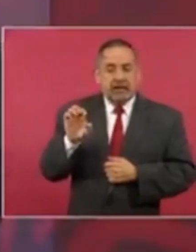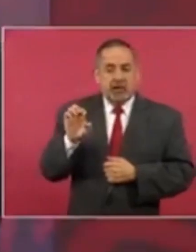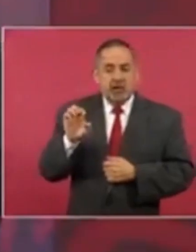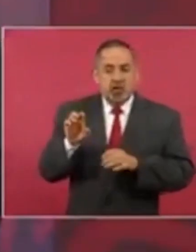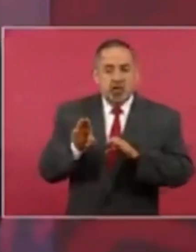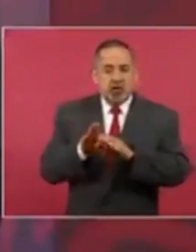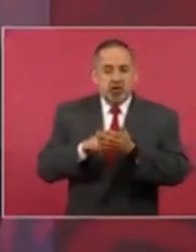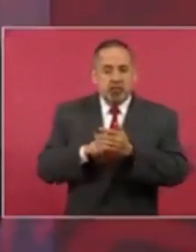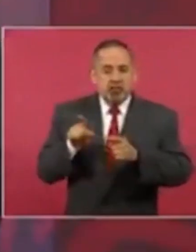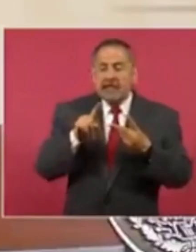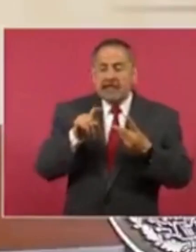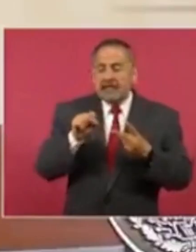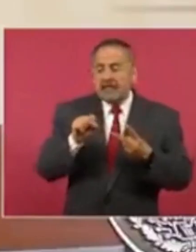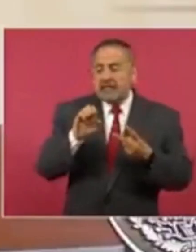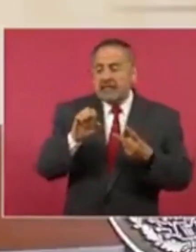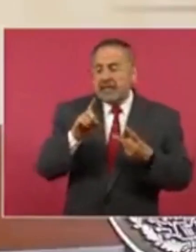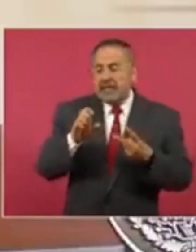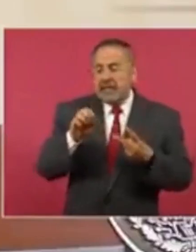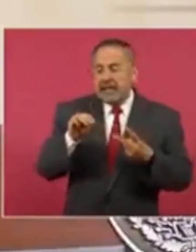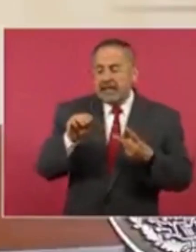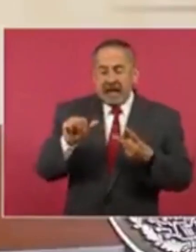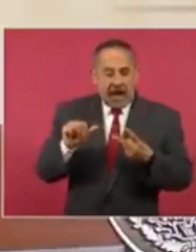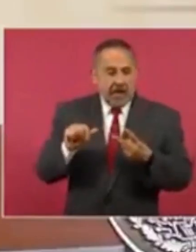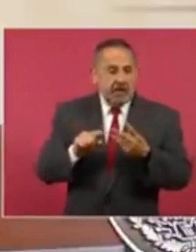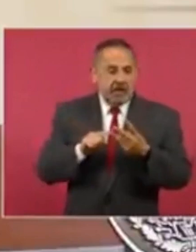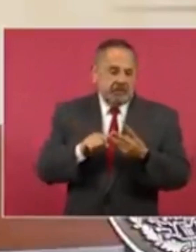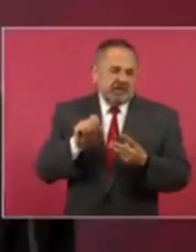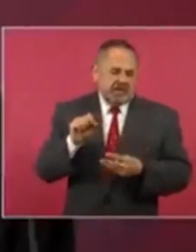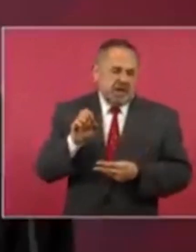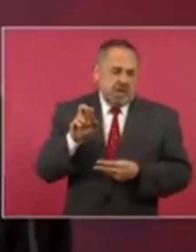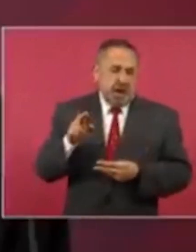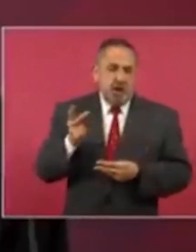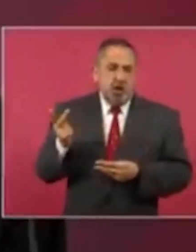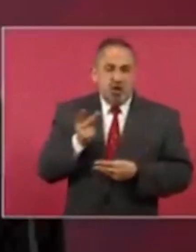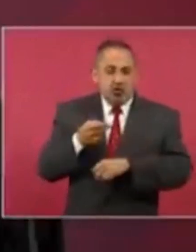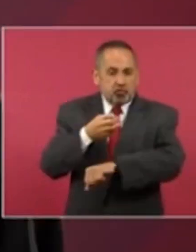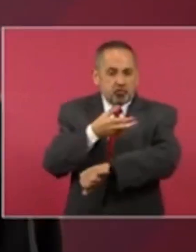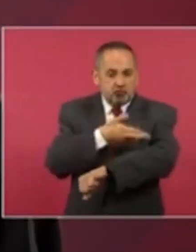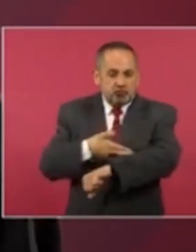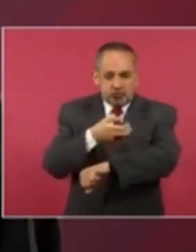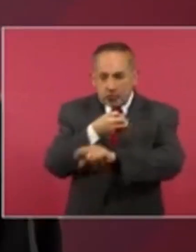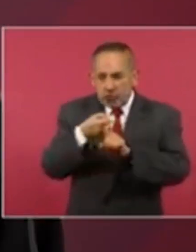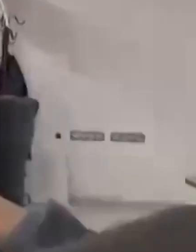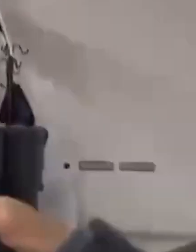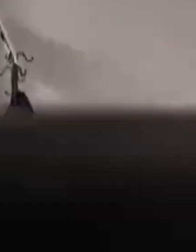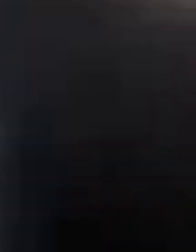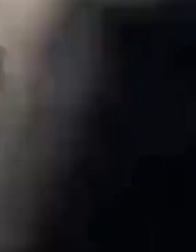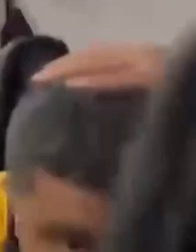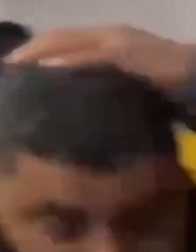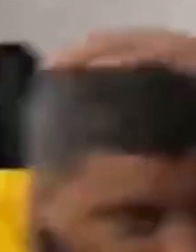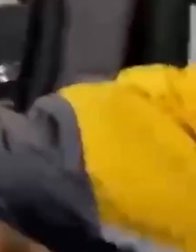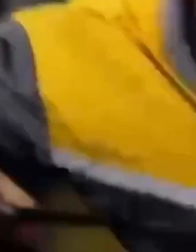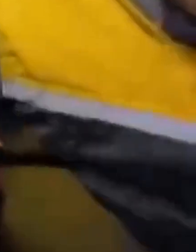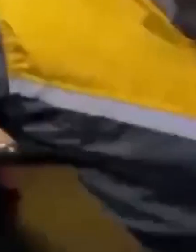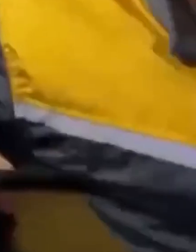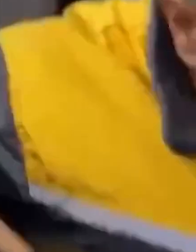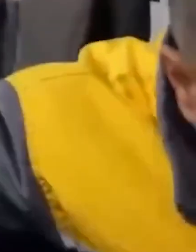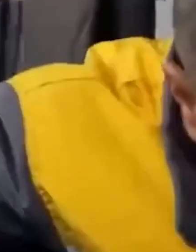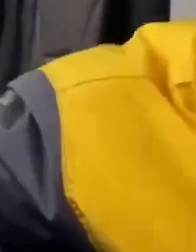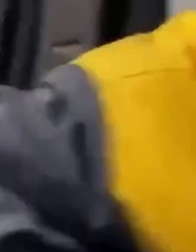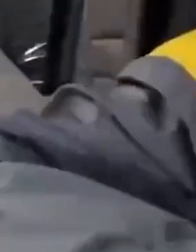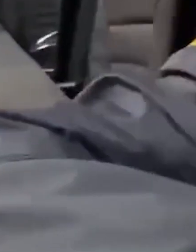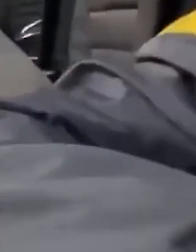la Secretaría de Defensa, cómo organizarán la ayuda que será enviada a los países afectados. ¿Qué opinas al respecto?